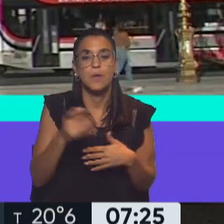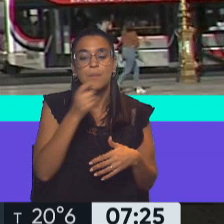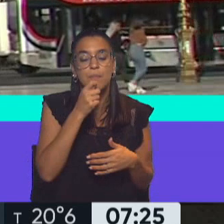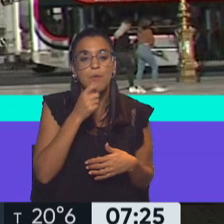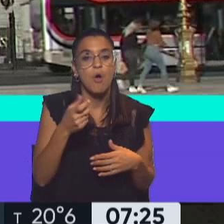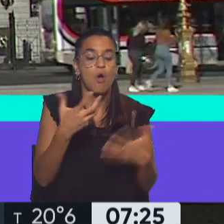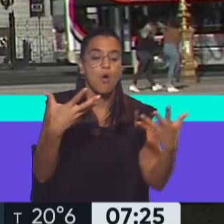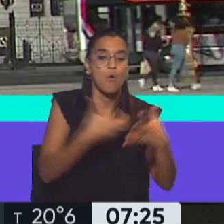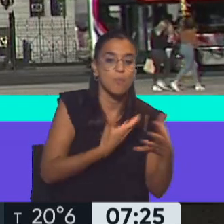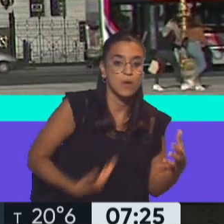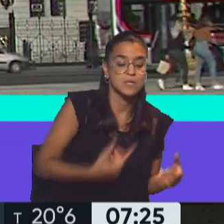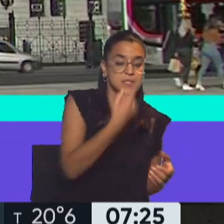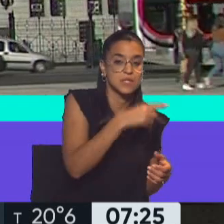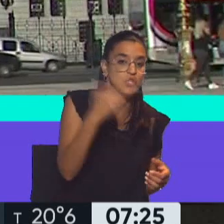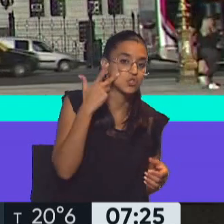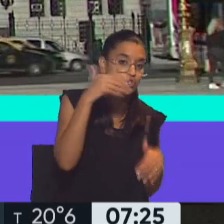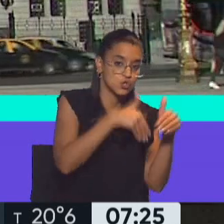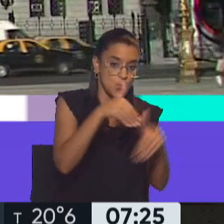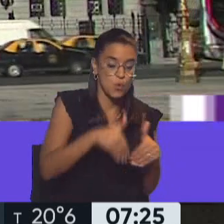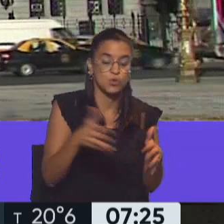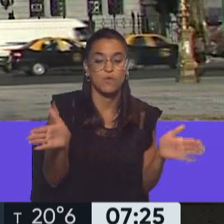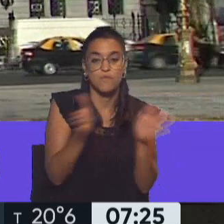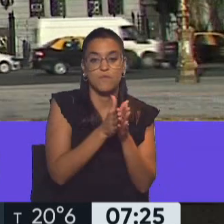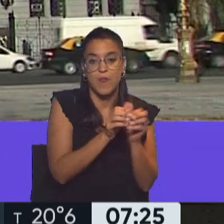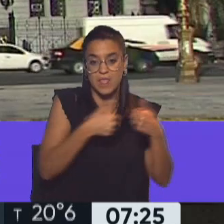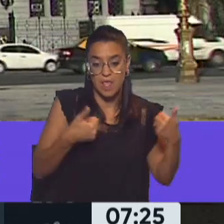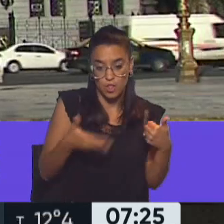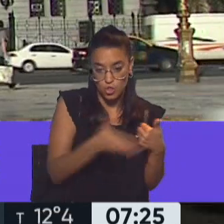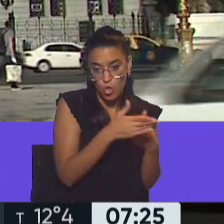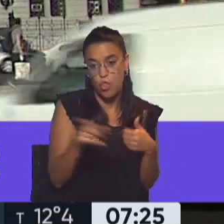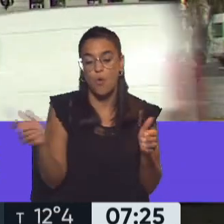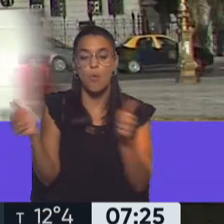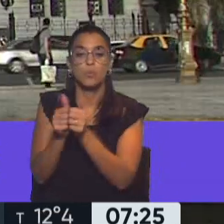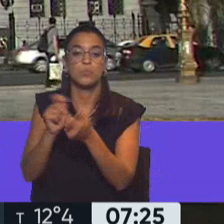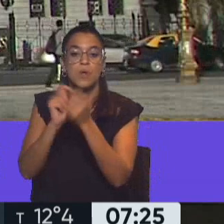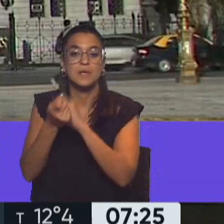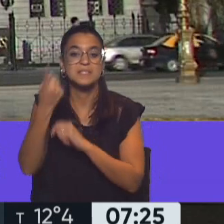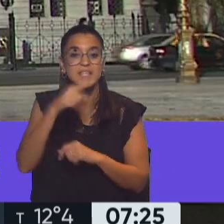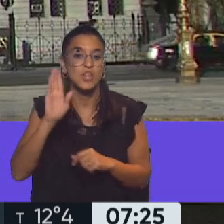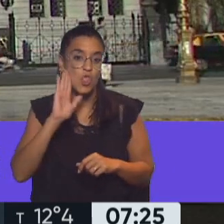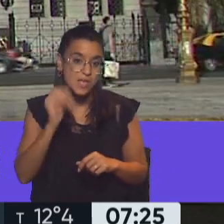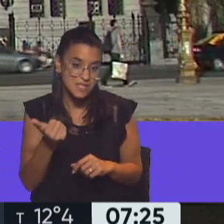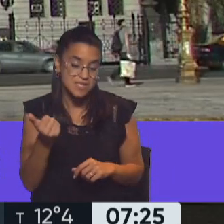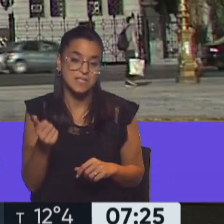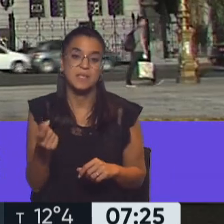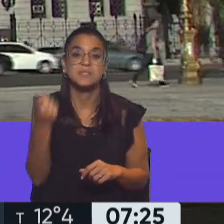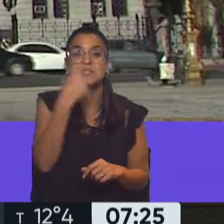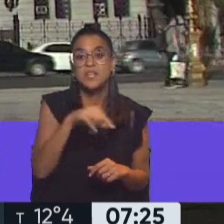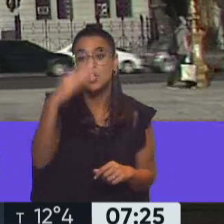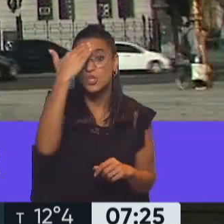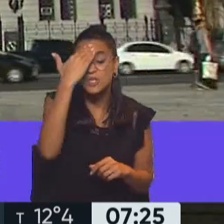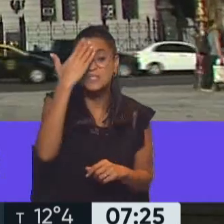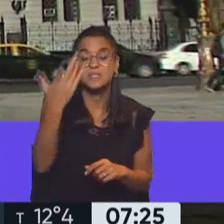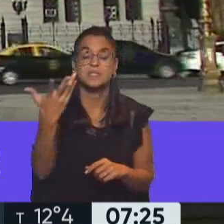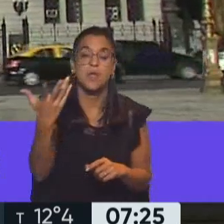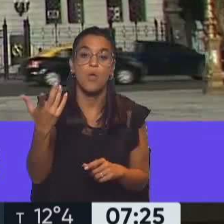del oficialismo, que tiene 118 votos, el Frente de Todos. Juntos por el Cambio, 116. Hay 115 votos que habrá